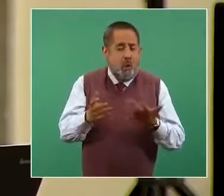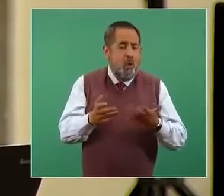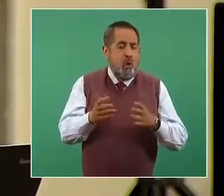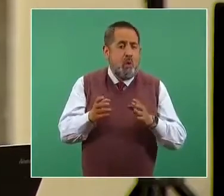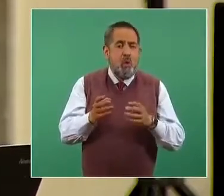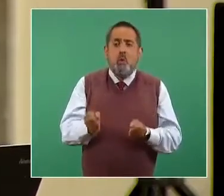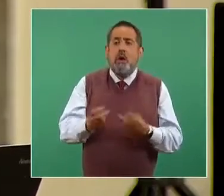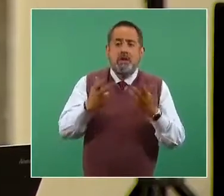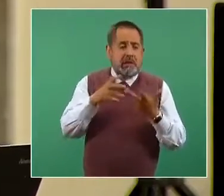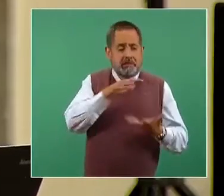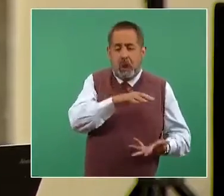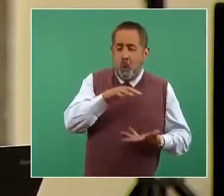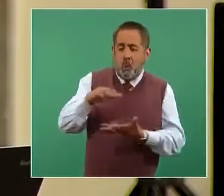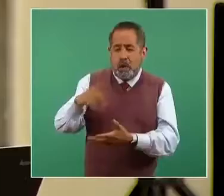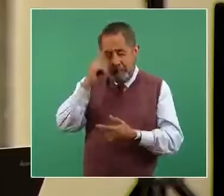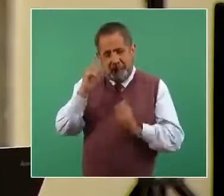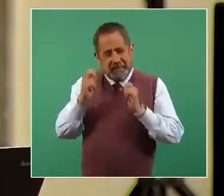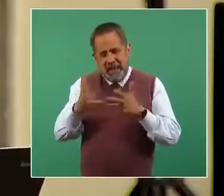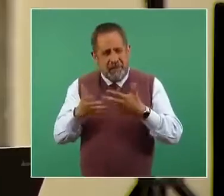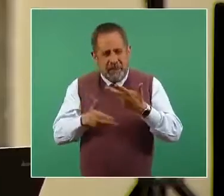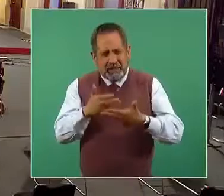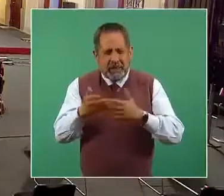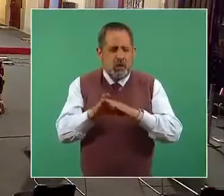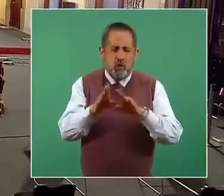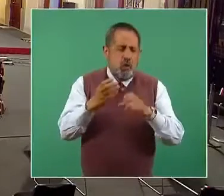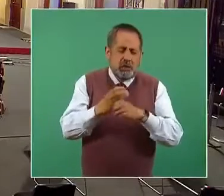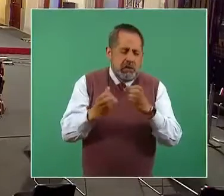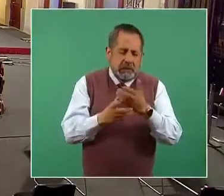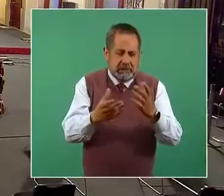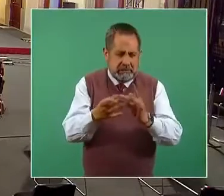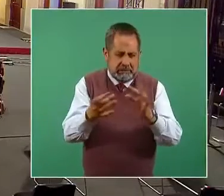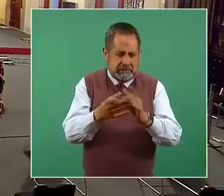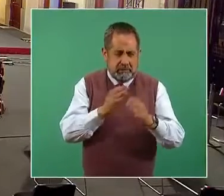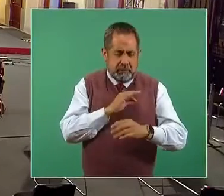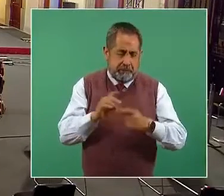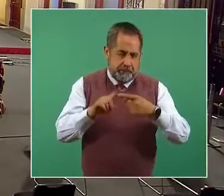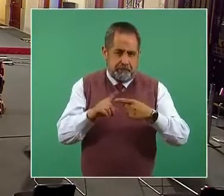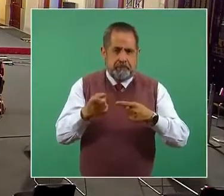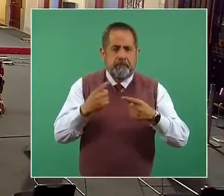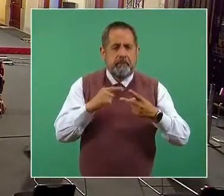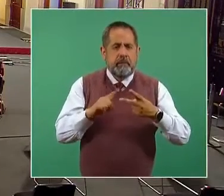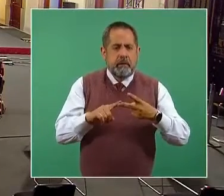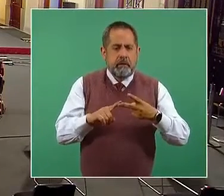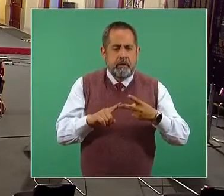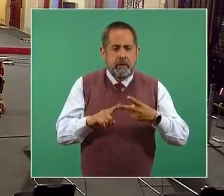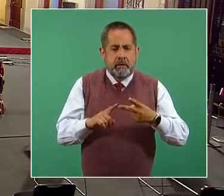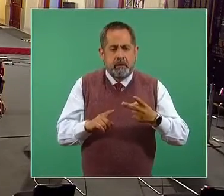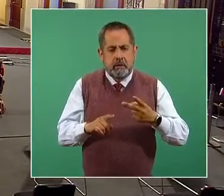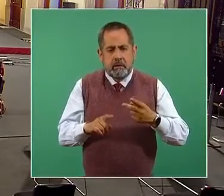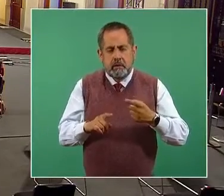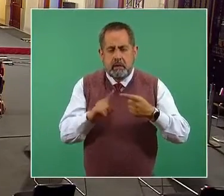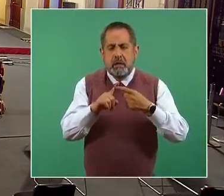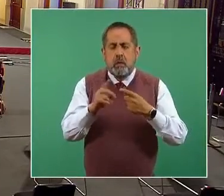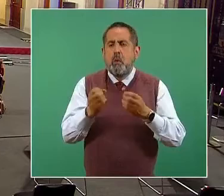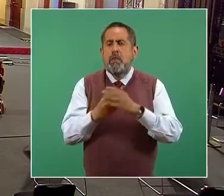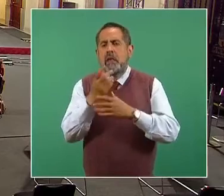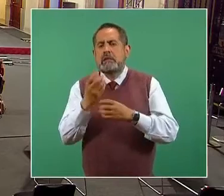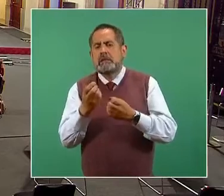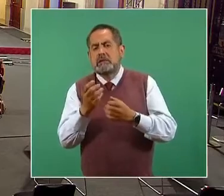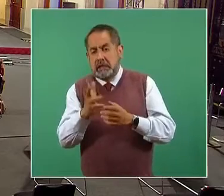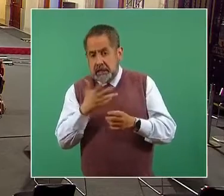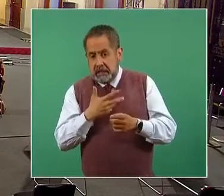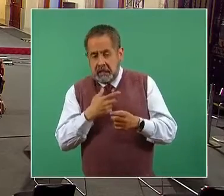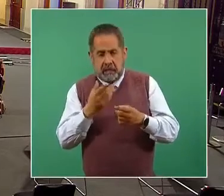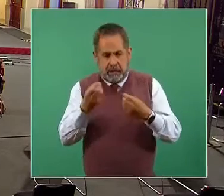era la población objetivo, ese tipo de cosas. ¿Cómo no? Entonces, bueno, esa es una pregunta, si tienen ya actualizado y si nos lo pueden dar así. Con